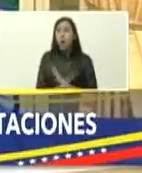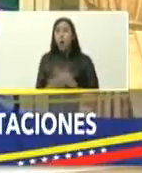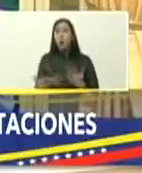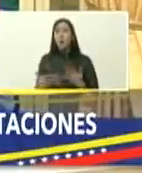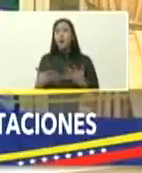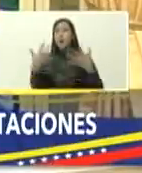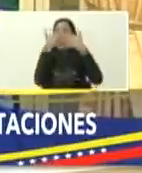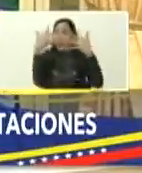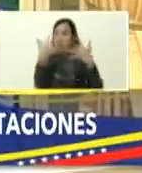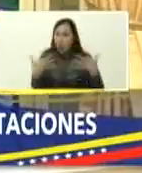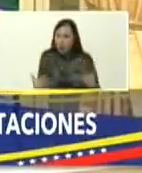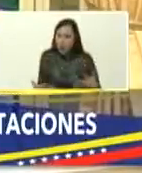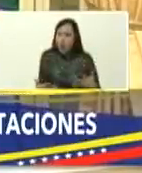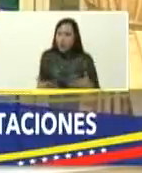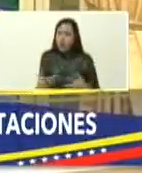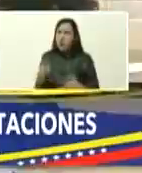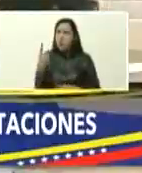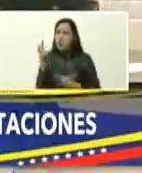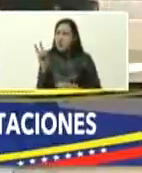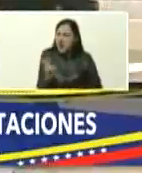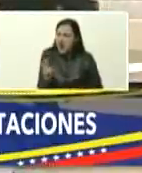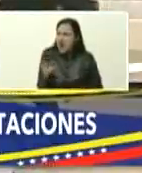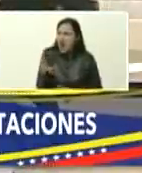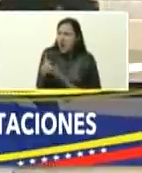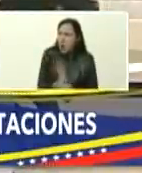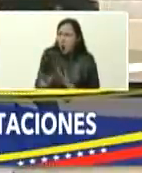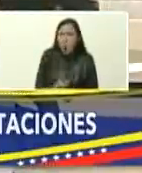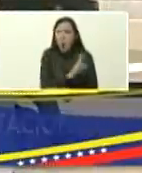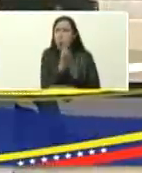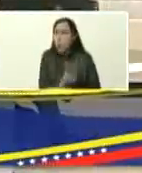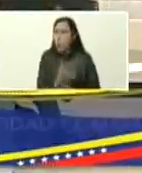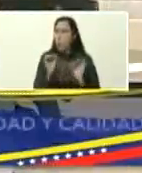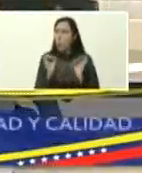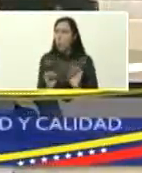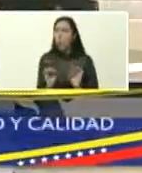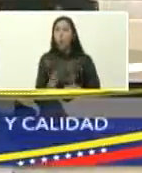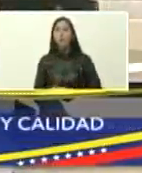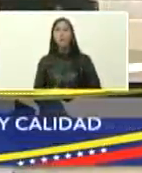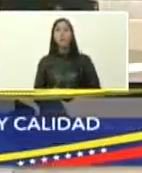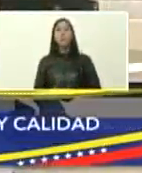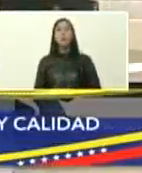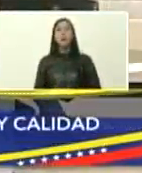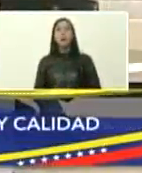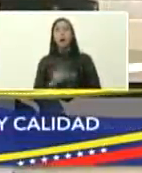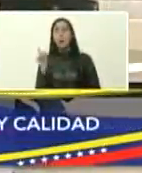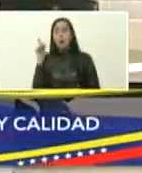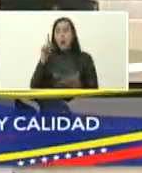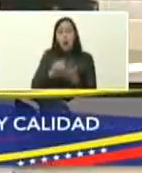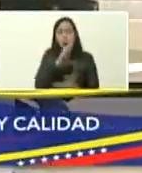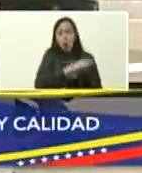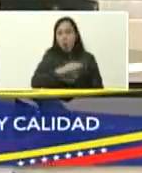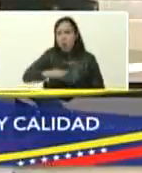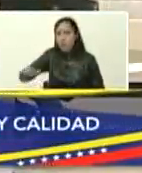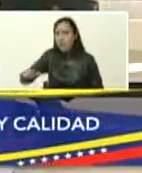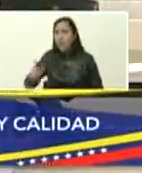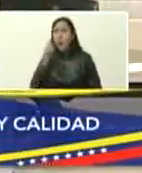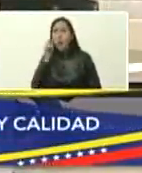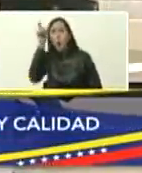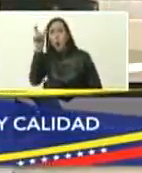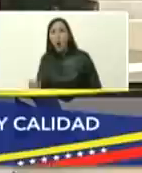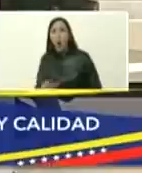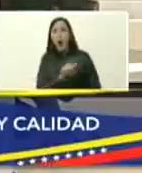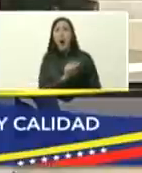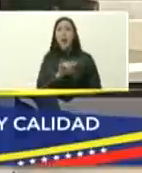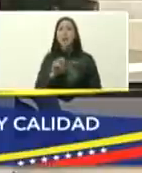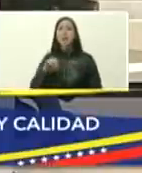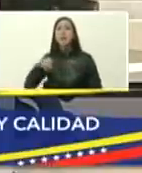frase extraña pero que se usa mucho, para que puedan ir allende a los mares. ¿Qué dicen? ¿Ah? Allende los